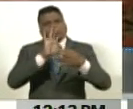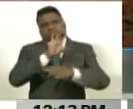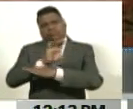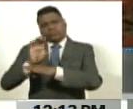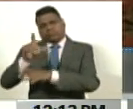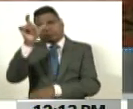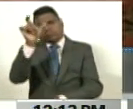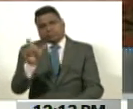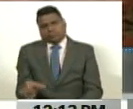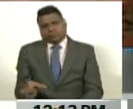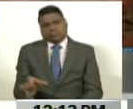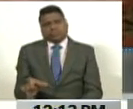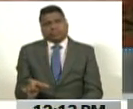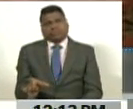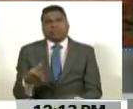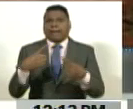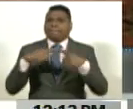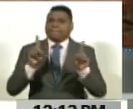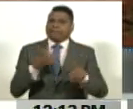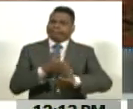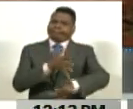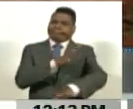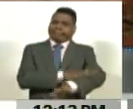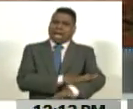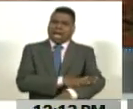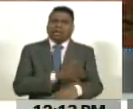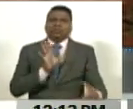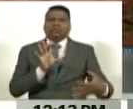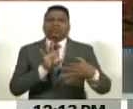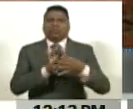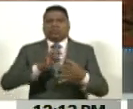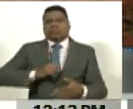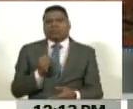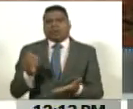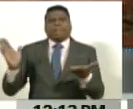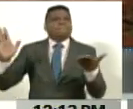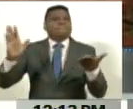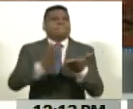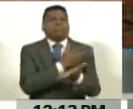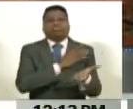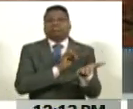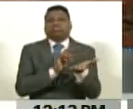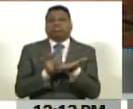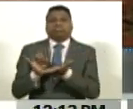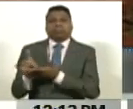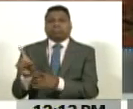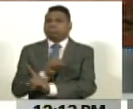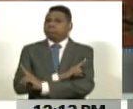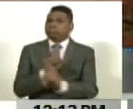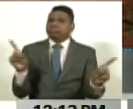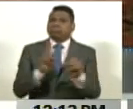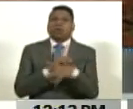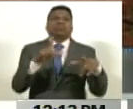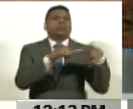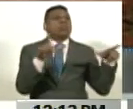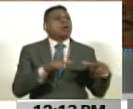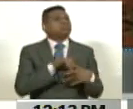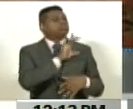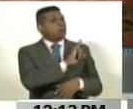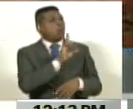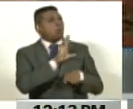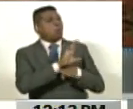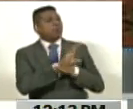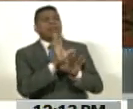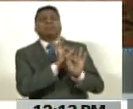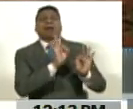gente, pero lamentablemente la dirección de esta policía y el gobernador los retiró, haciendo que los lugares que ellos tenían que custodiar se